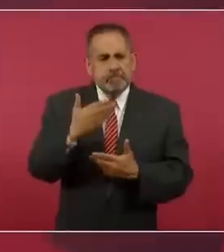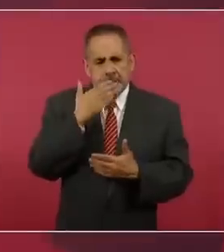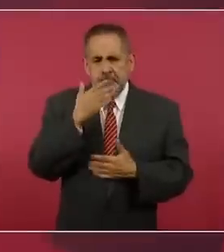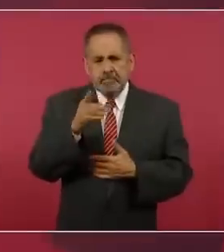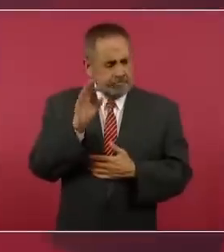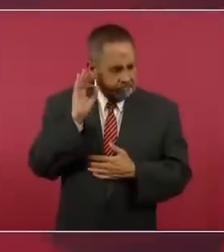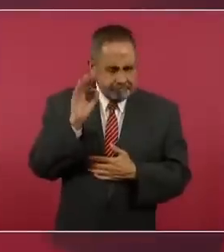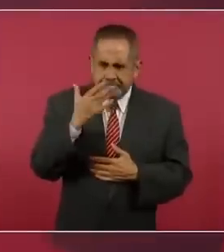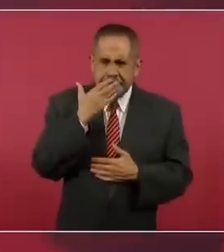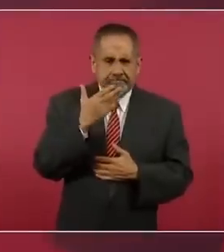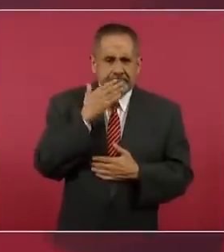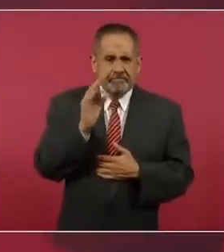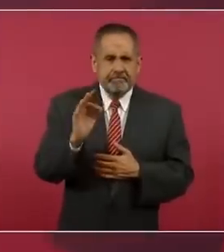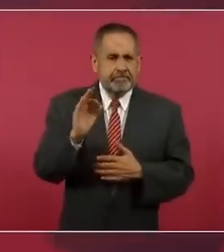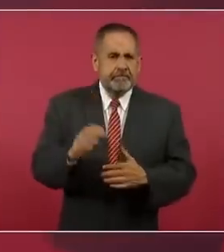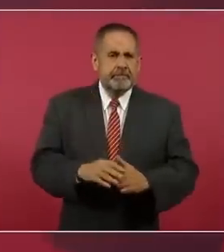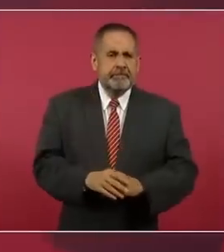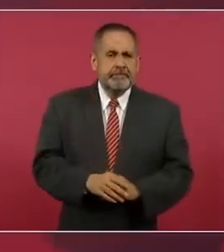bien.